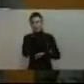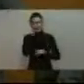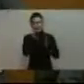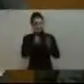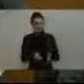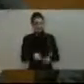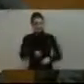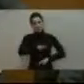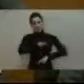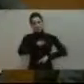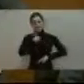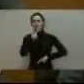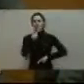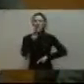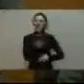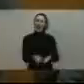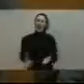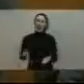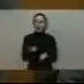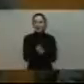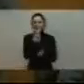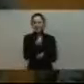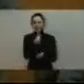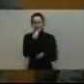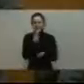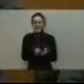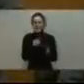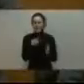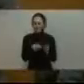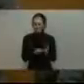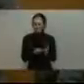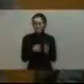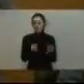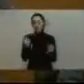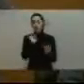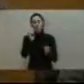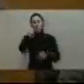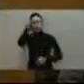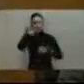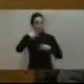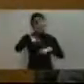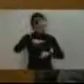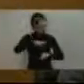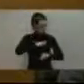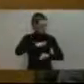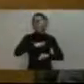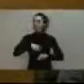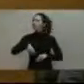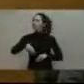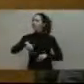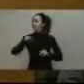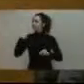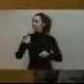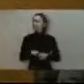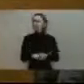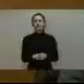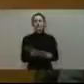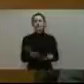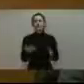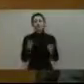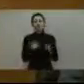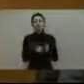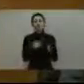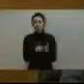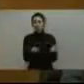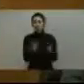nos regalará otro álbum de cromos con sus proyectos, o más bien ocurrencias. Señoría, vaya concluyendo. Voy terminando, presidente. Sin base técnica